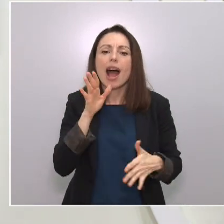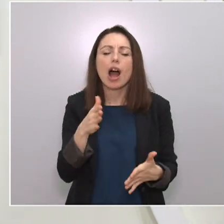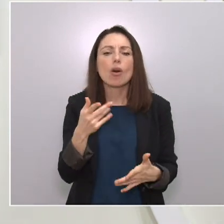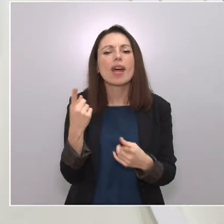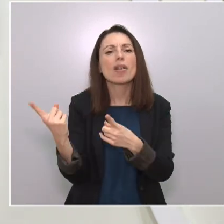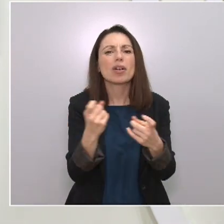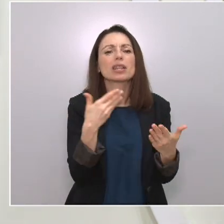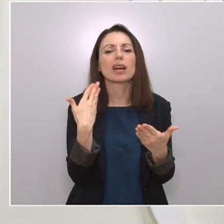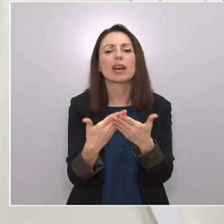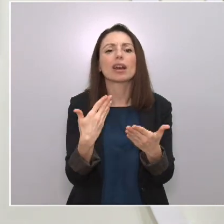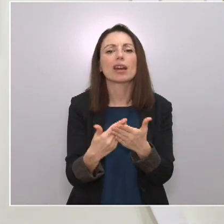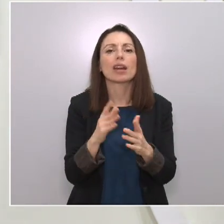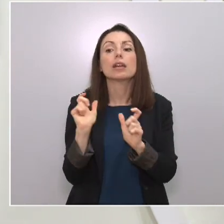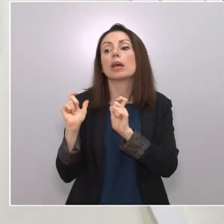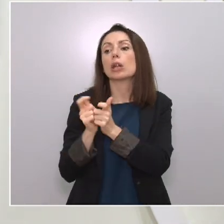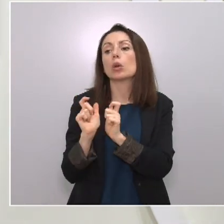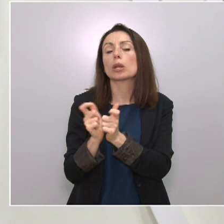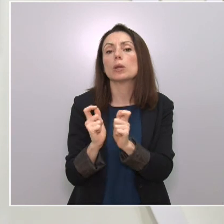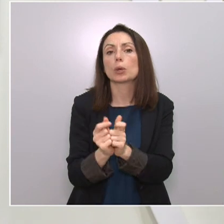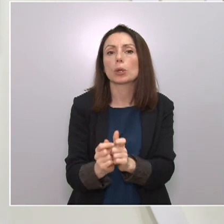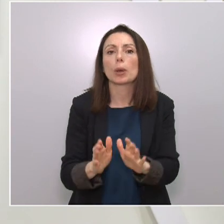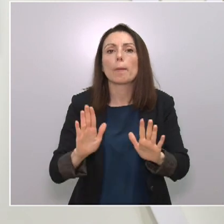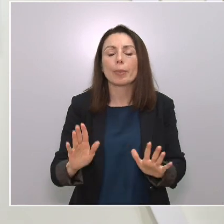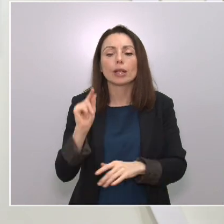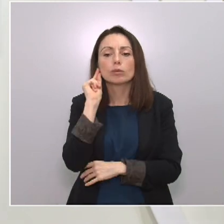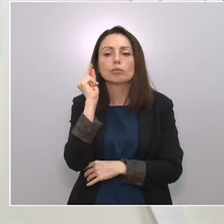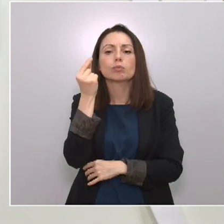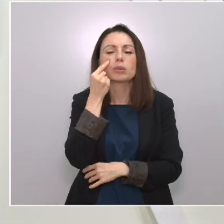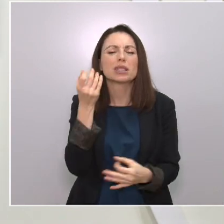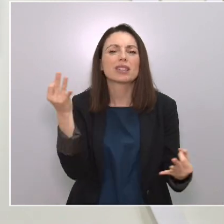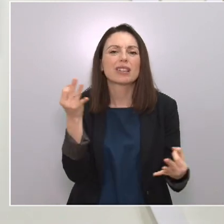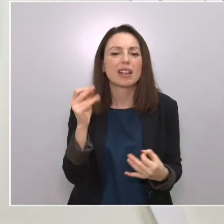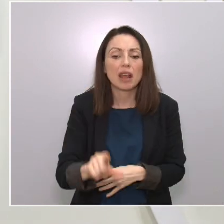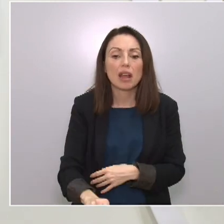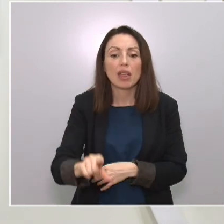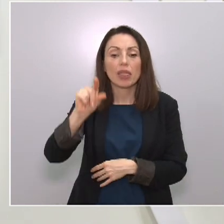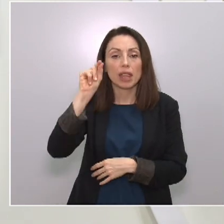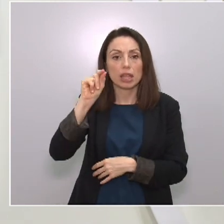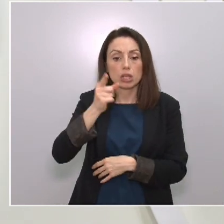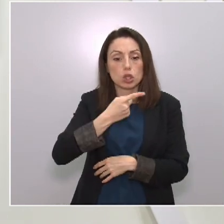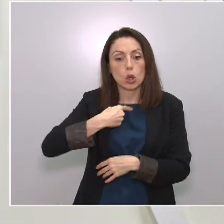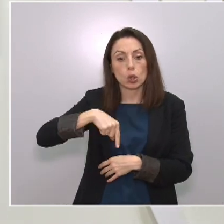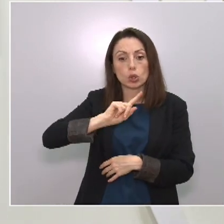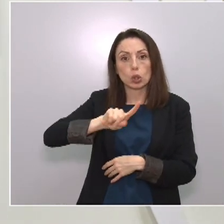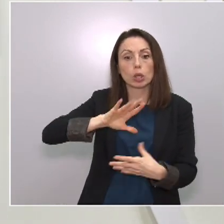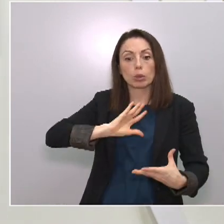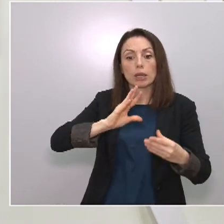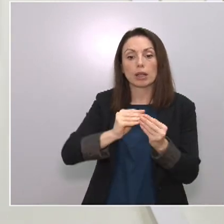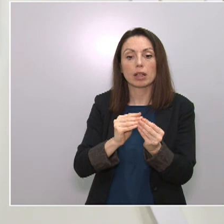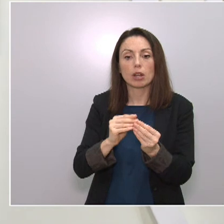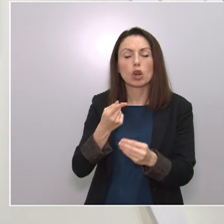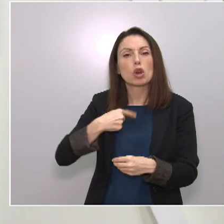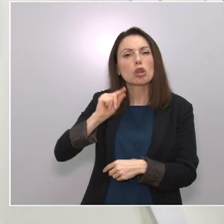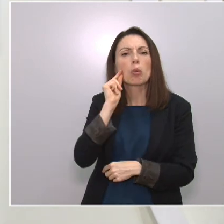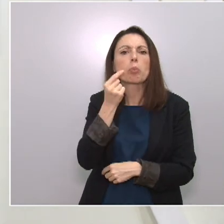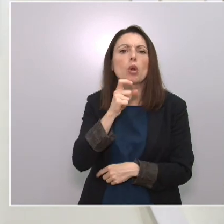de momento hay muchas reuniones, pero seguimos encontrándonos. Las decisiones que nosotros tenemos que implementar, publicadas en el Boletín